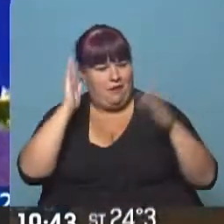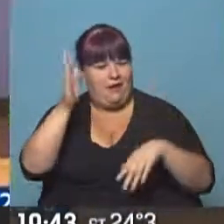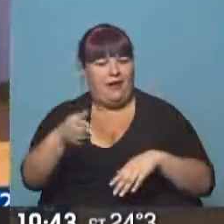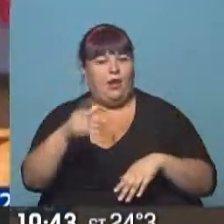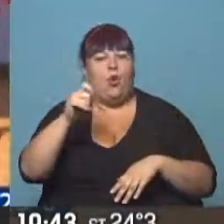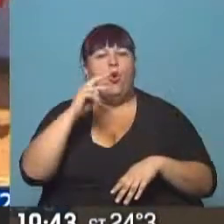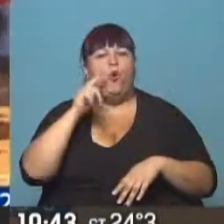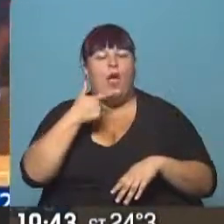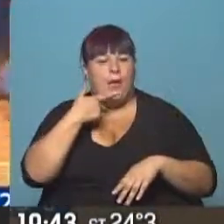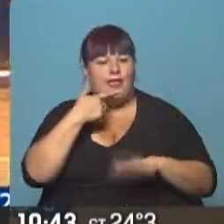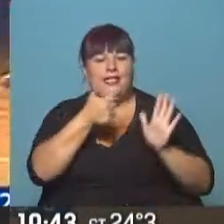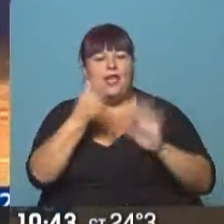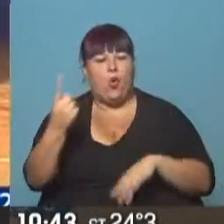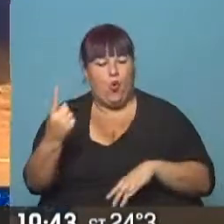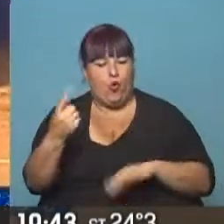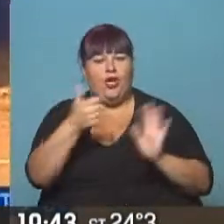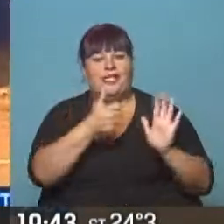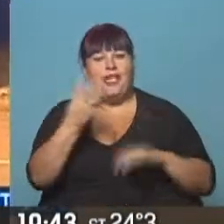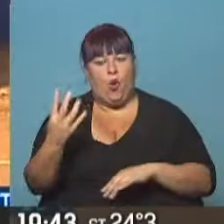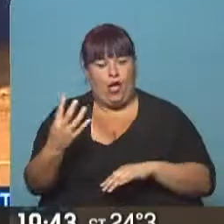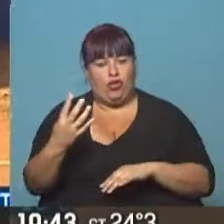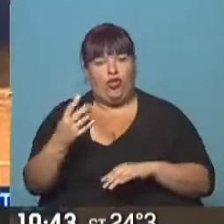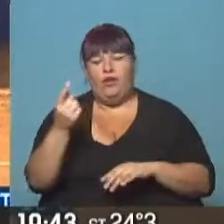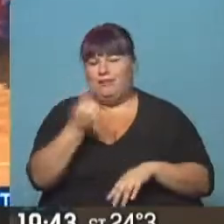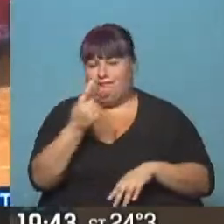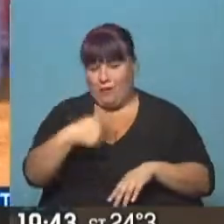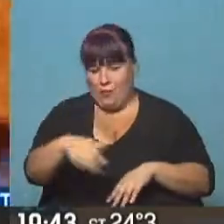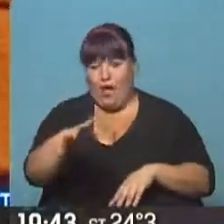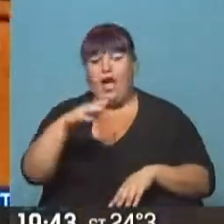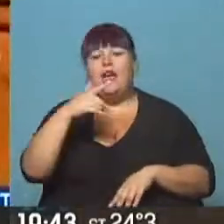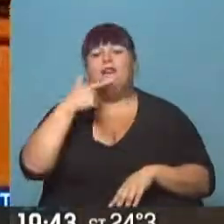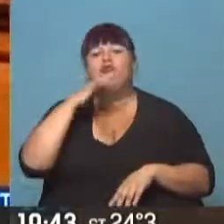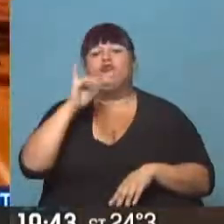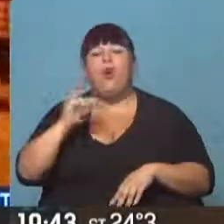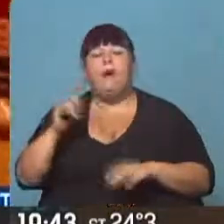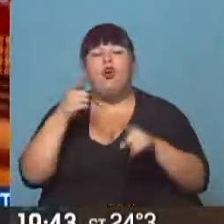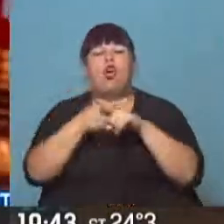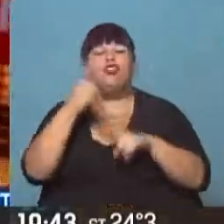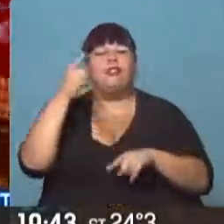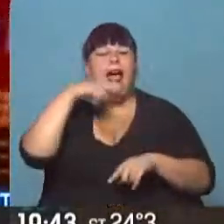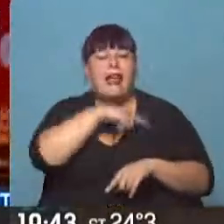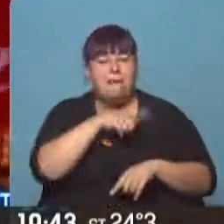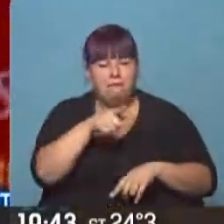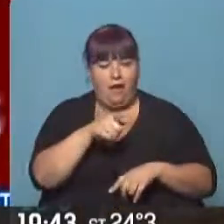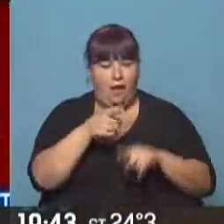Pablo Cuevas 6-1, 6-4. En un rato juega Peke Schwarzman frente al alemán Hayden